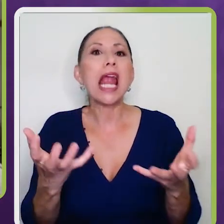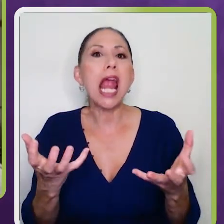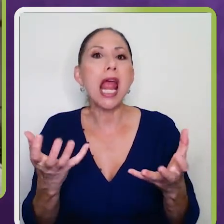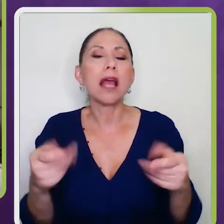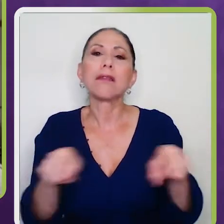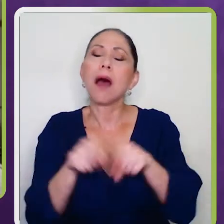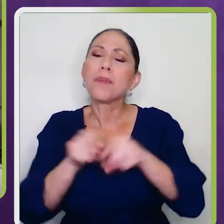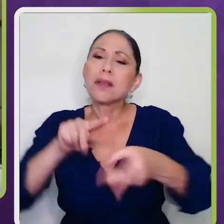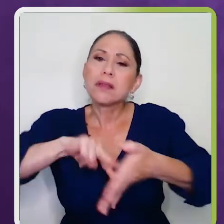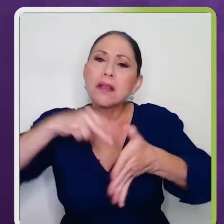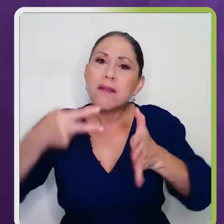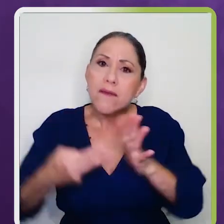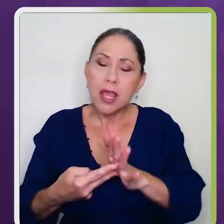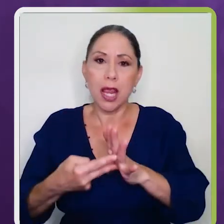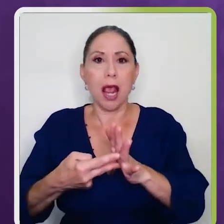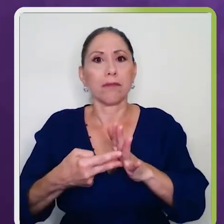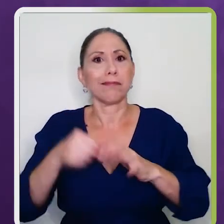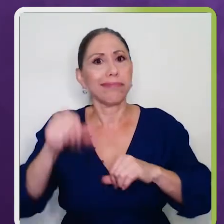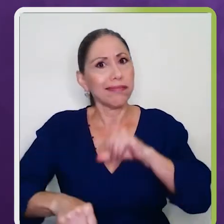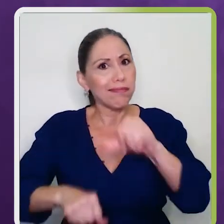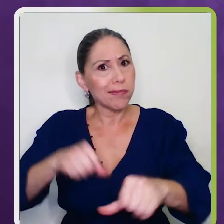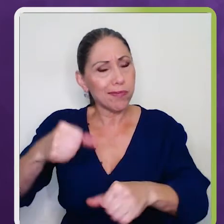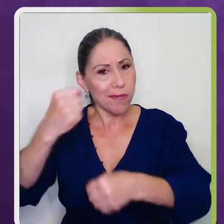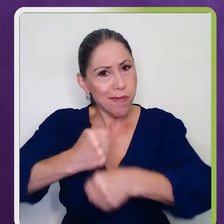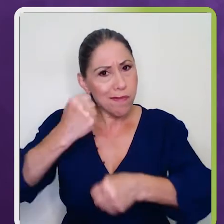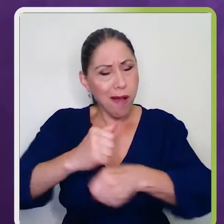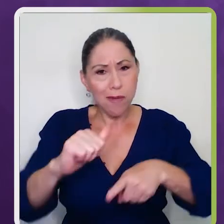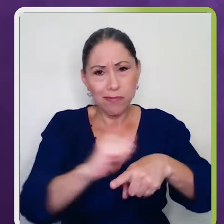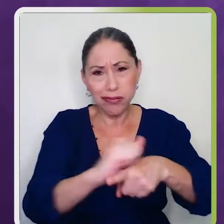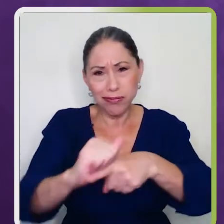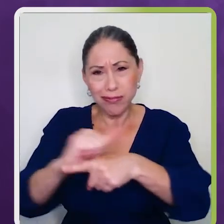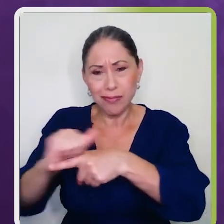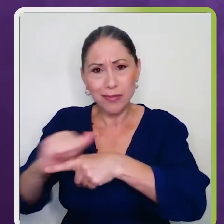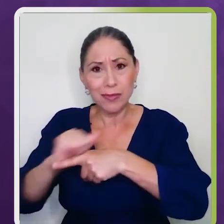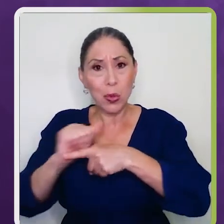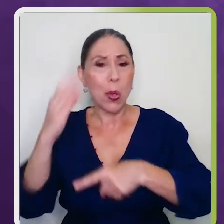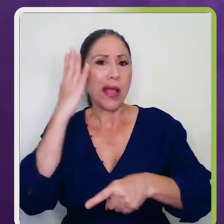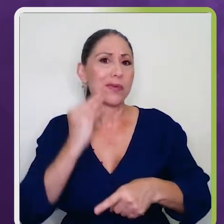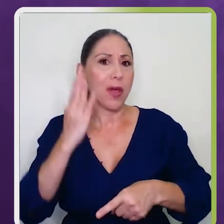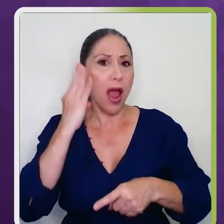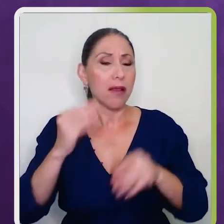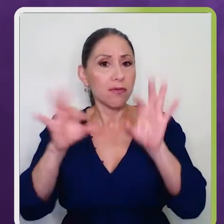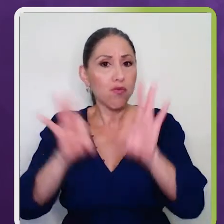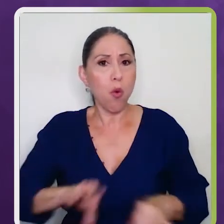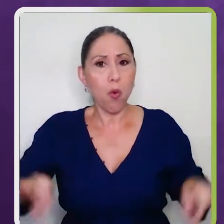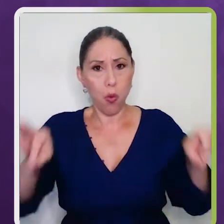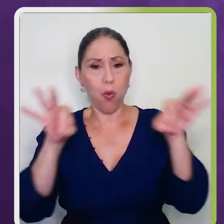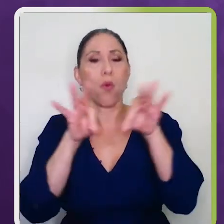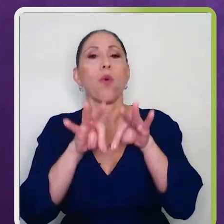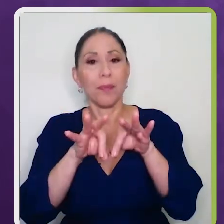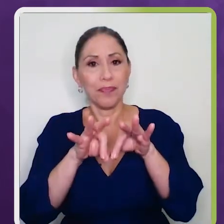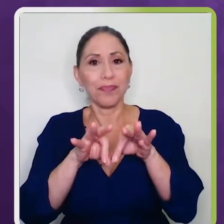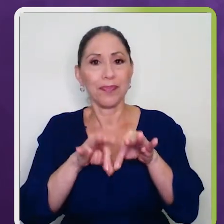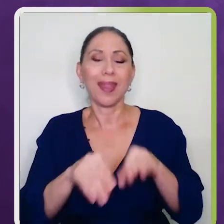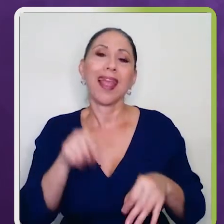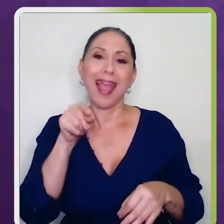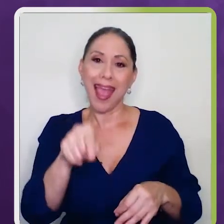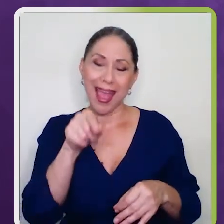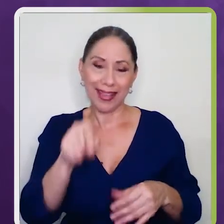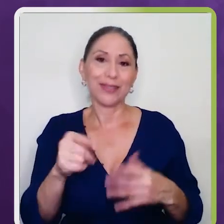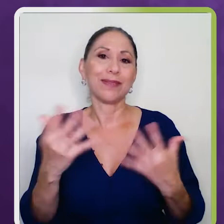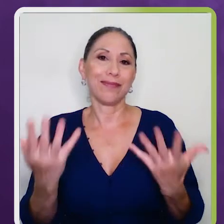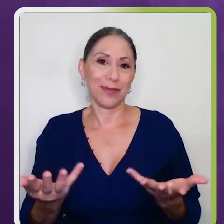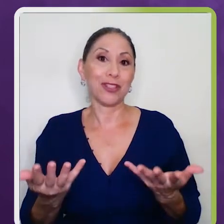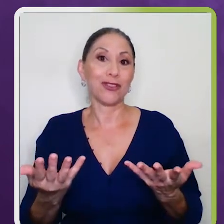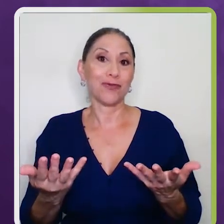requiere toda una capacitación y un entrenamiento y una experiencia que son súper importantes. Y pues esto es parte